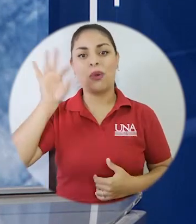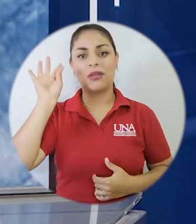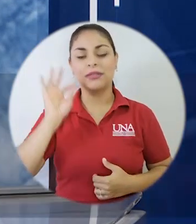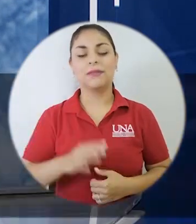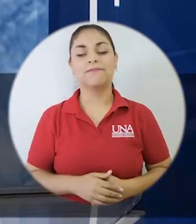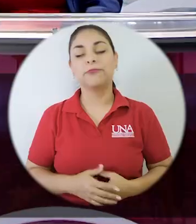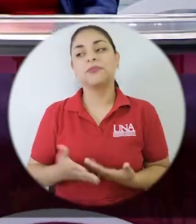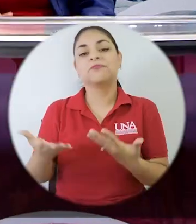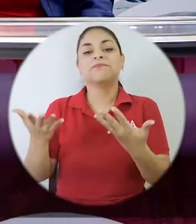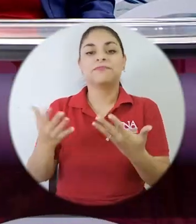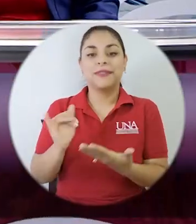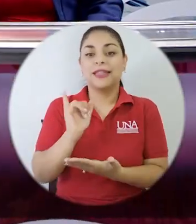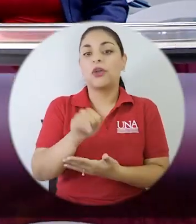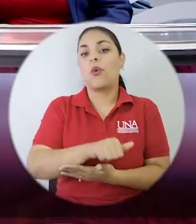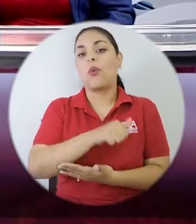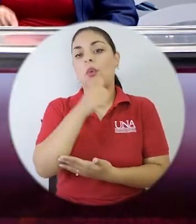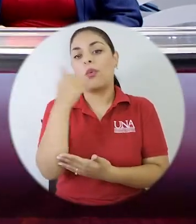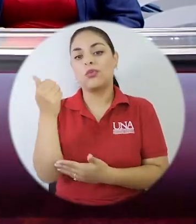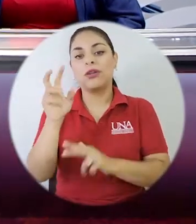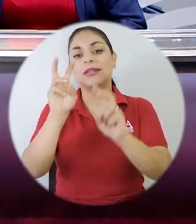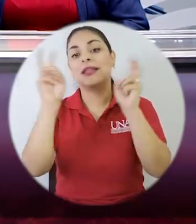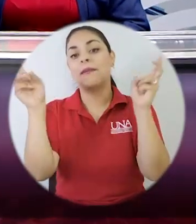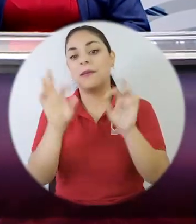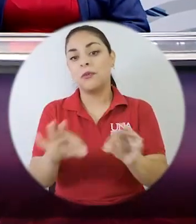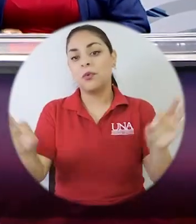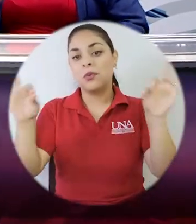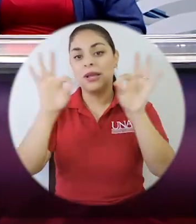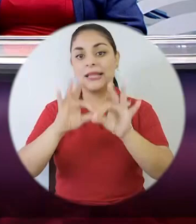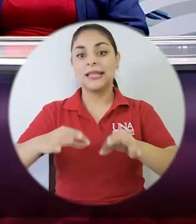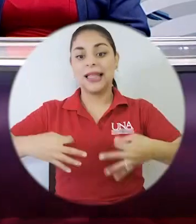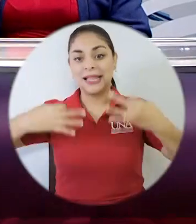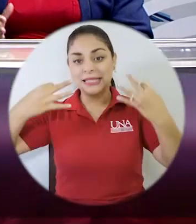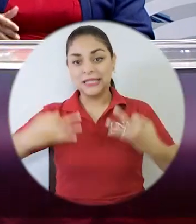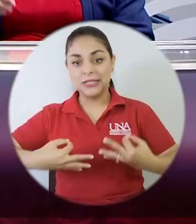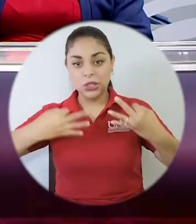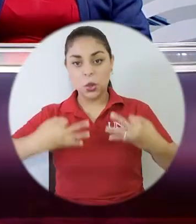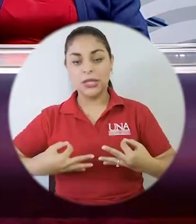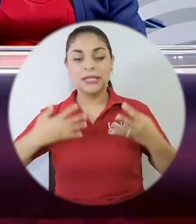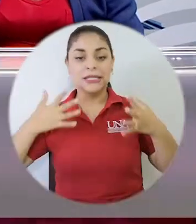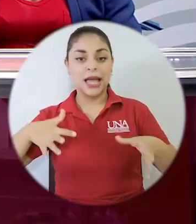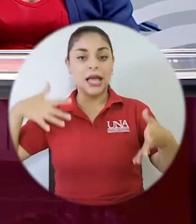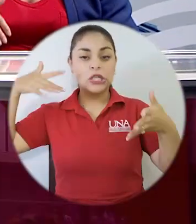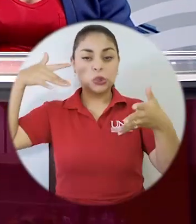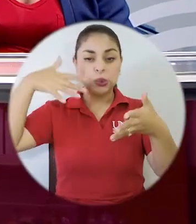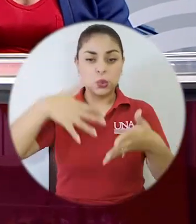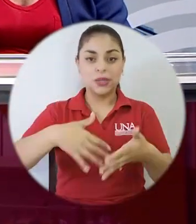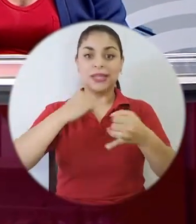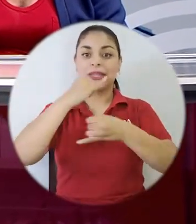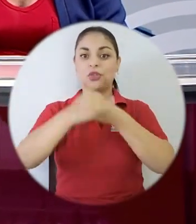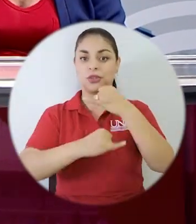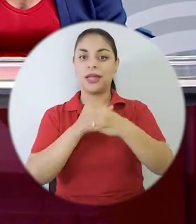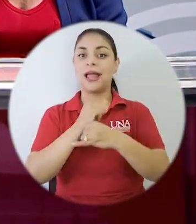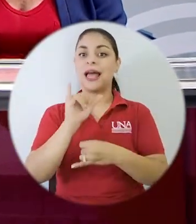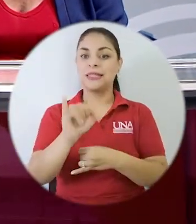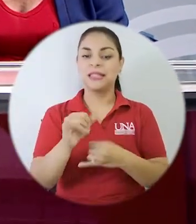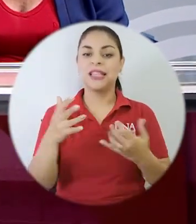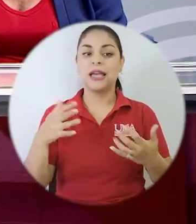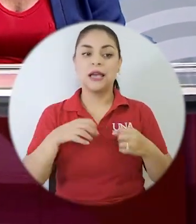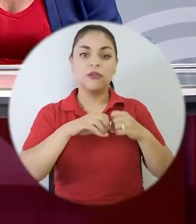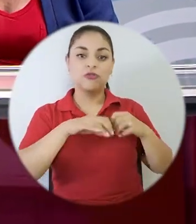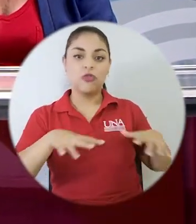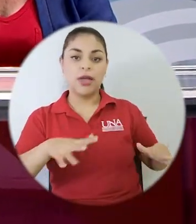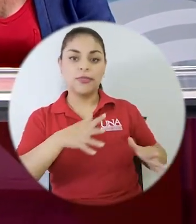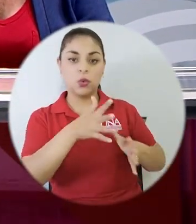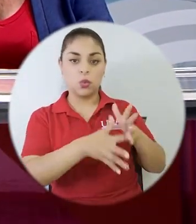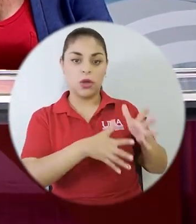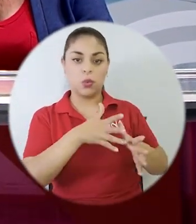conseguirlo. Bueno, Mari, es que es otro tema importante de la toma de decisiones y que viene a apoyar. Y ya se ha hecho estudios a nivel internacional de que eso es así, es